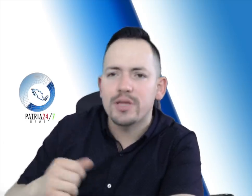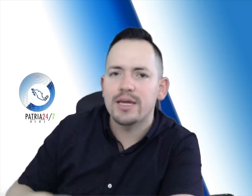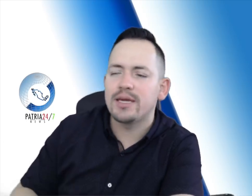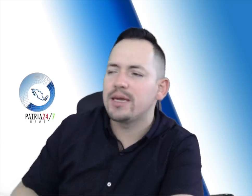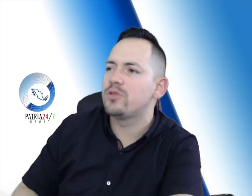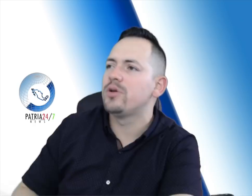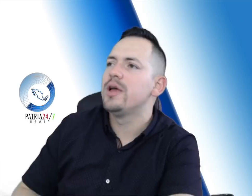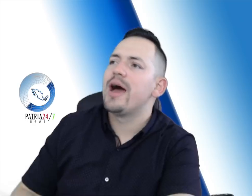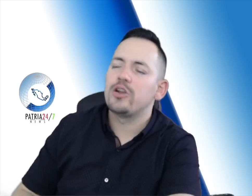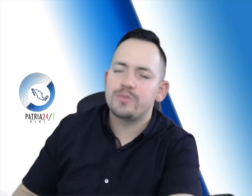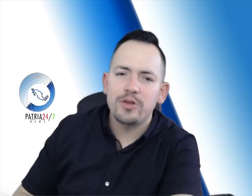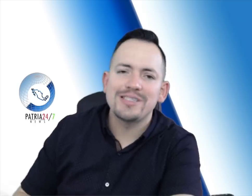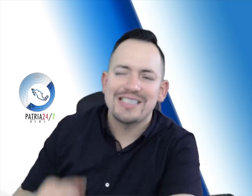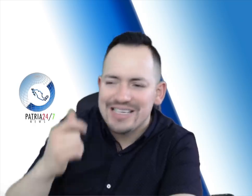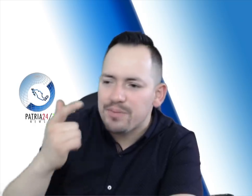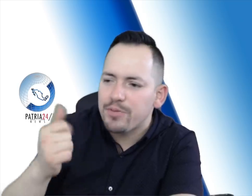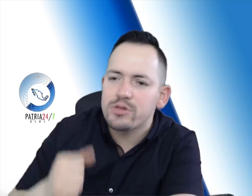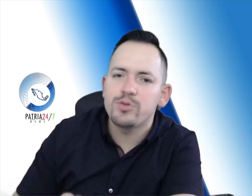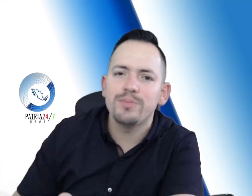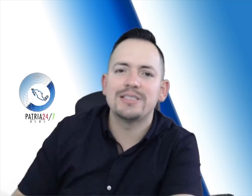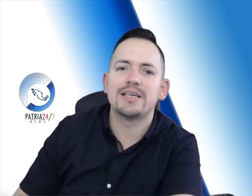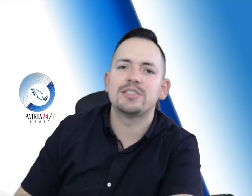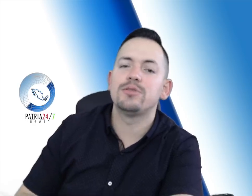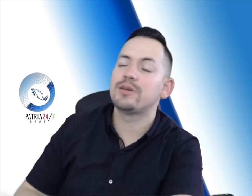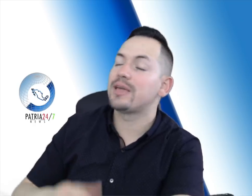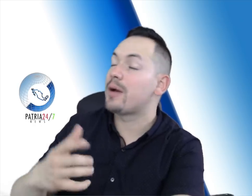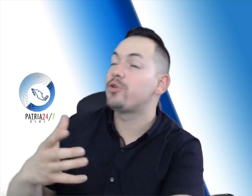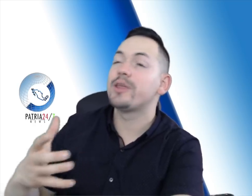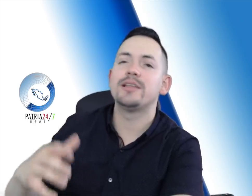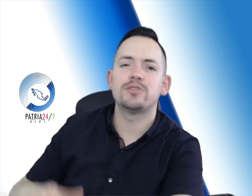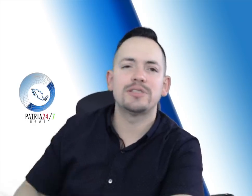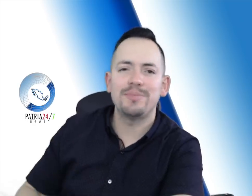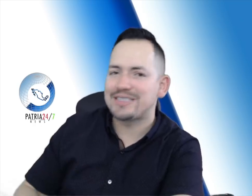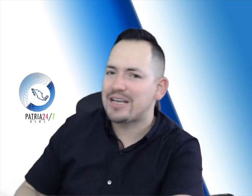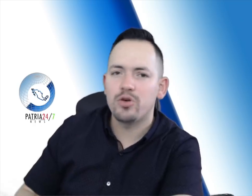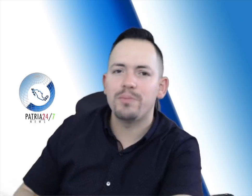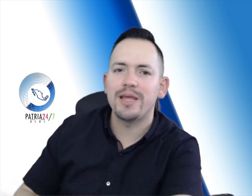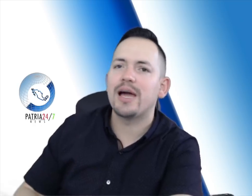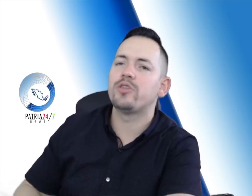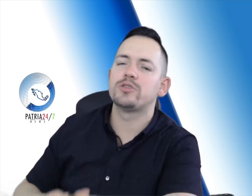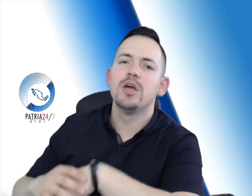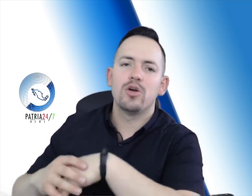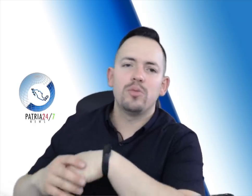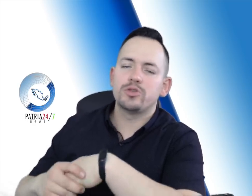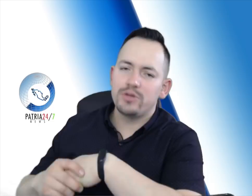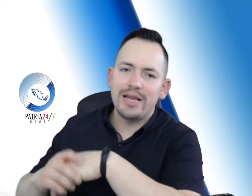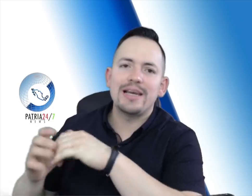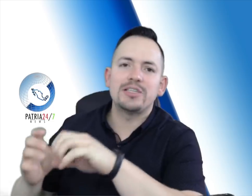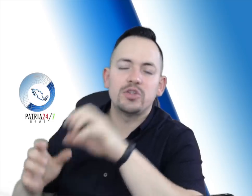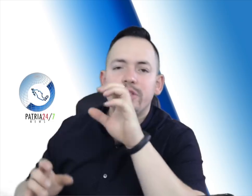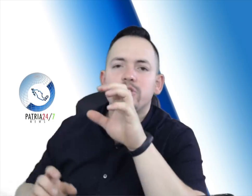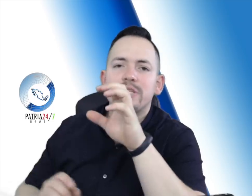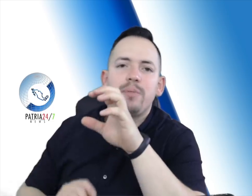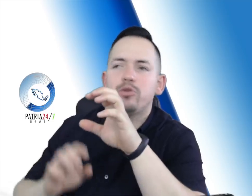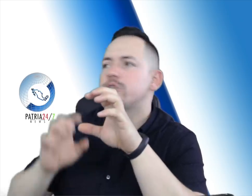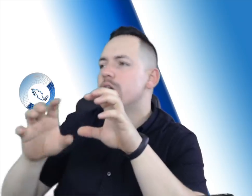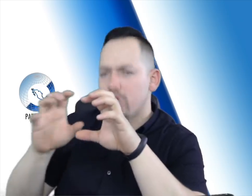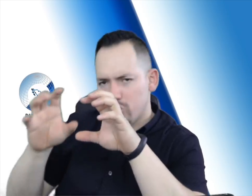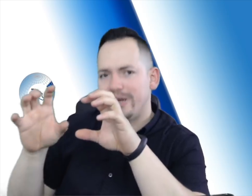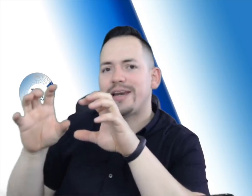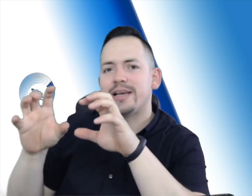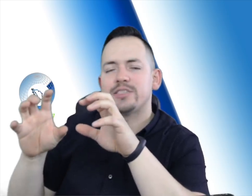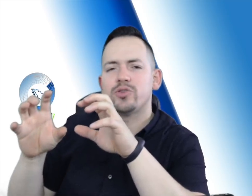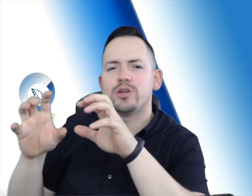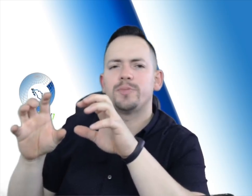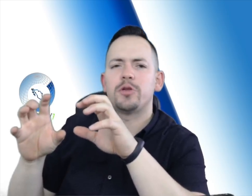estar protegiendo a los periodistas que hacen periodismo de investigación, que abordan estos temas tan complicados como son la relación de los capos